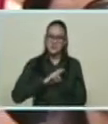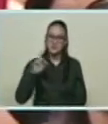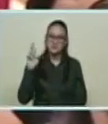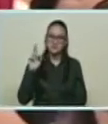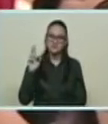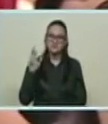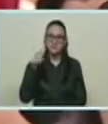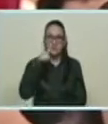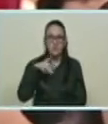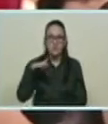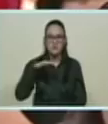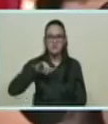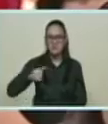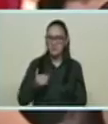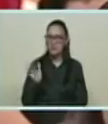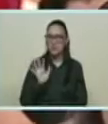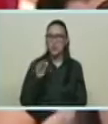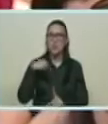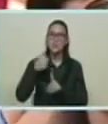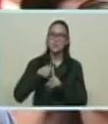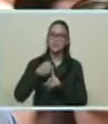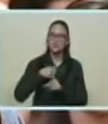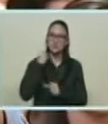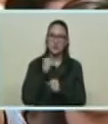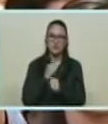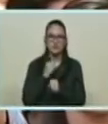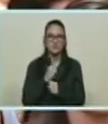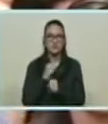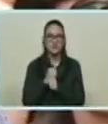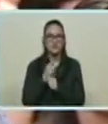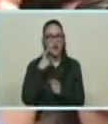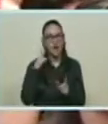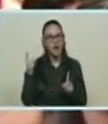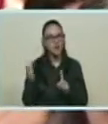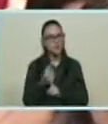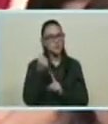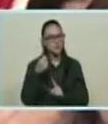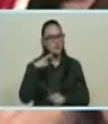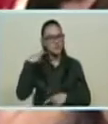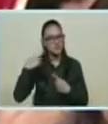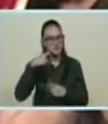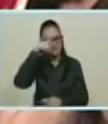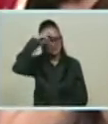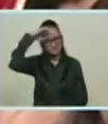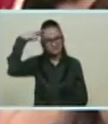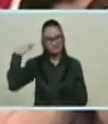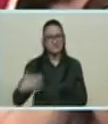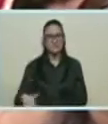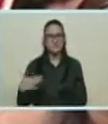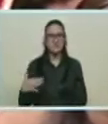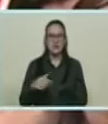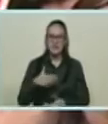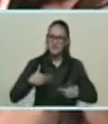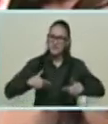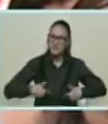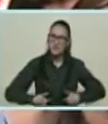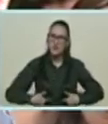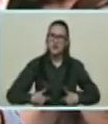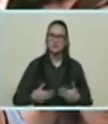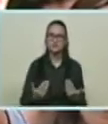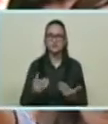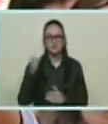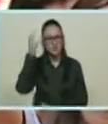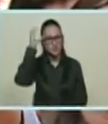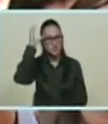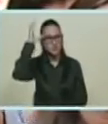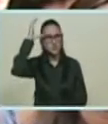se cansa, un pueblo que lucha, que trabaja y que logra cada uno de sus logros con el sudor de su frente, con su esfuerzo y con su